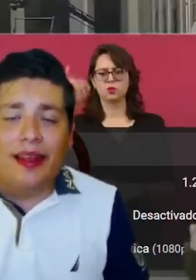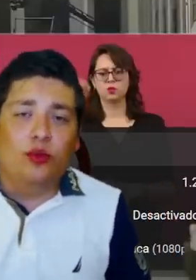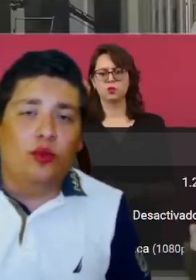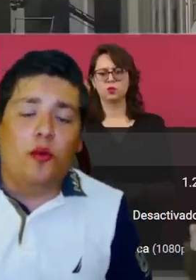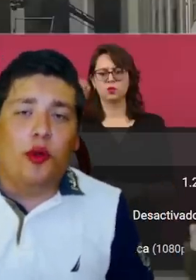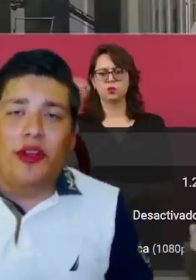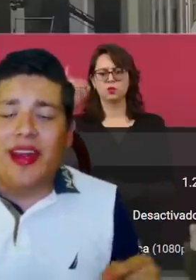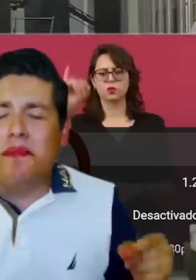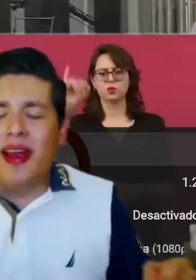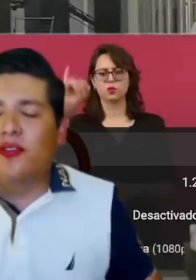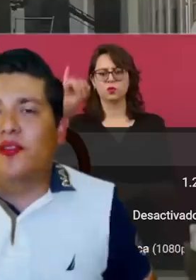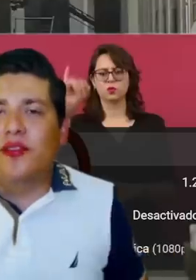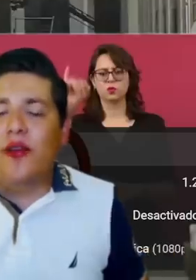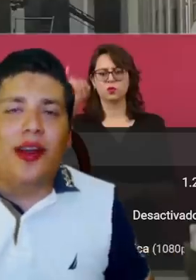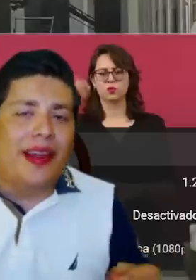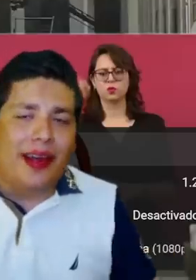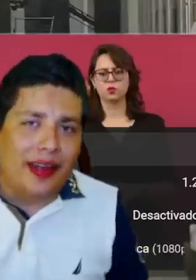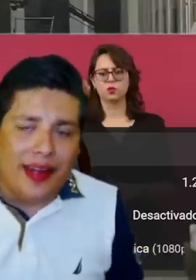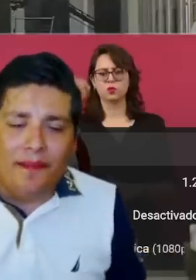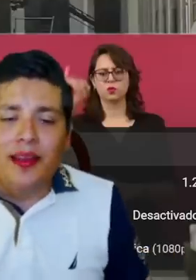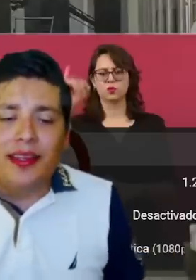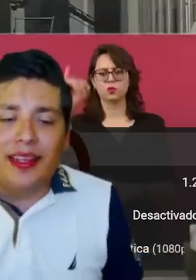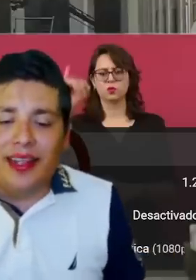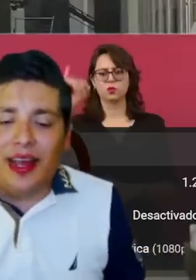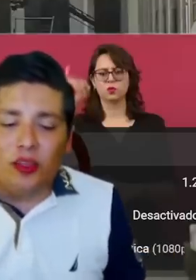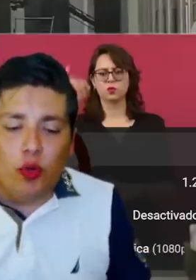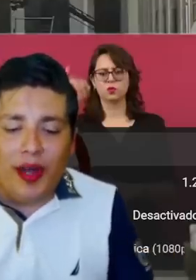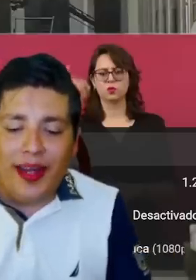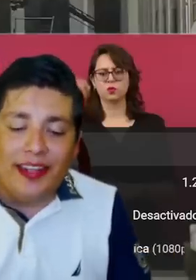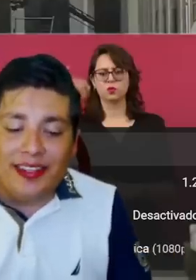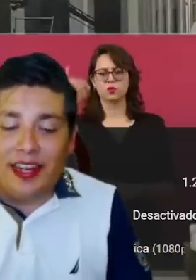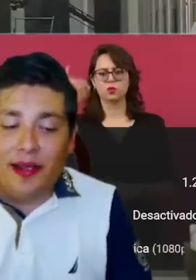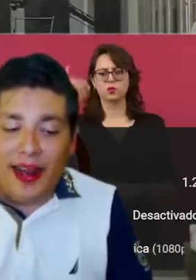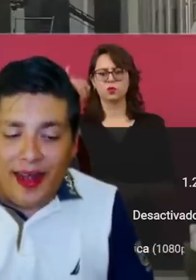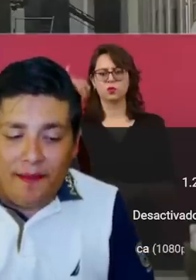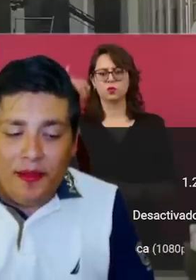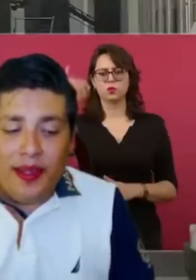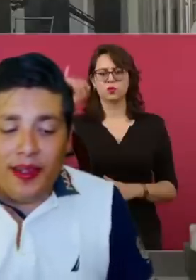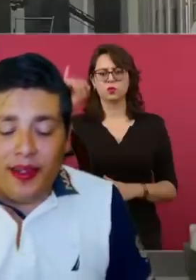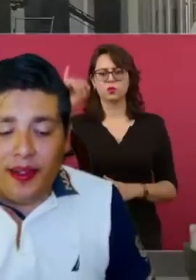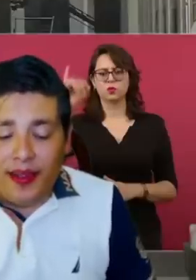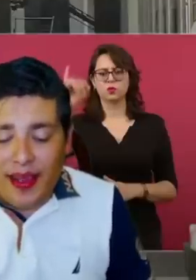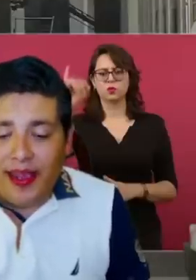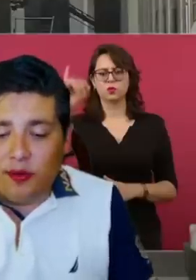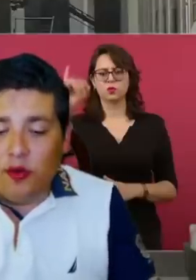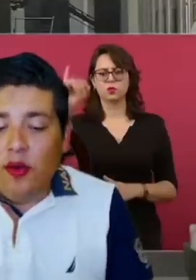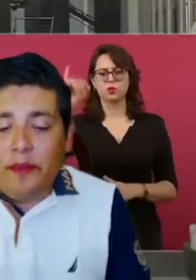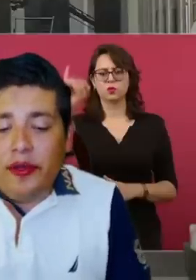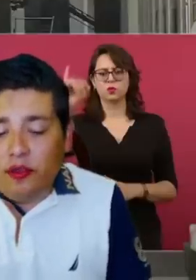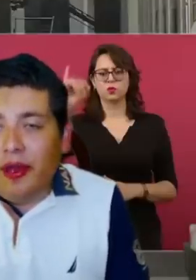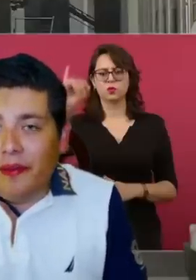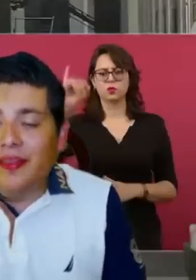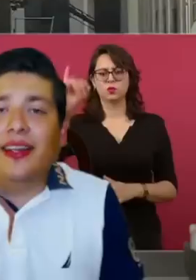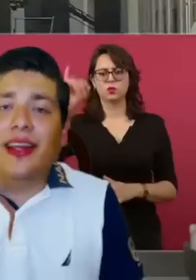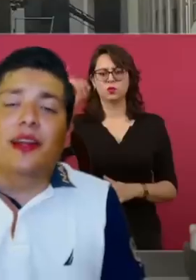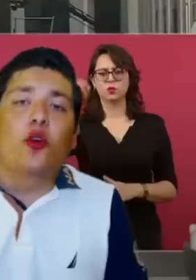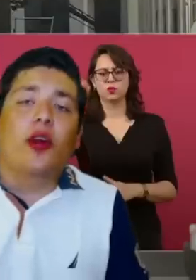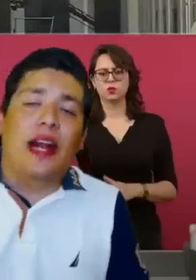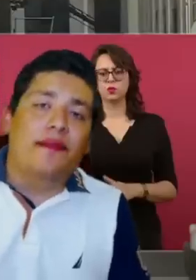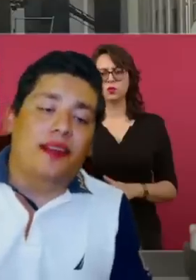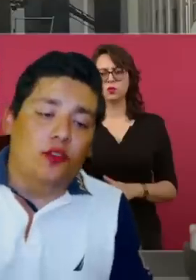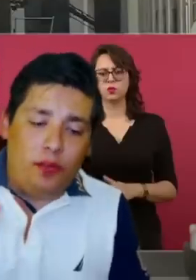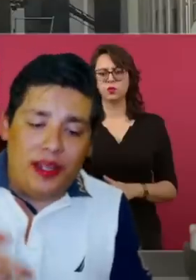gravedad del asunto, pero ella en menos de una hora ya quería que se actuara y se liberara, y esto pues obviamente